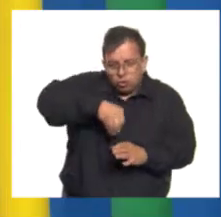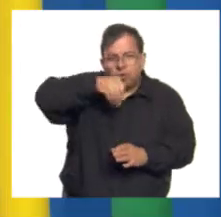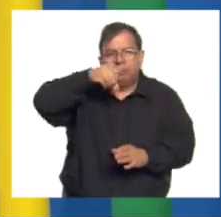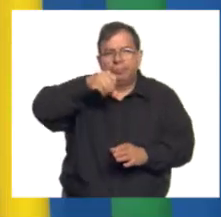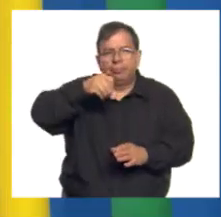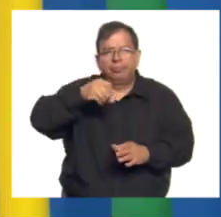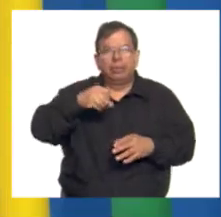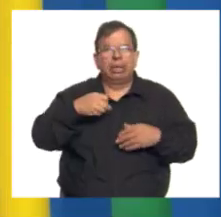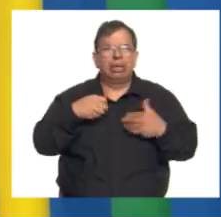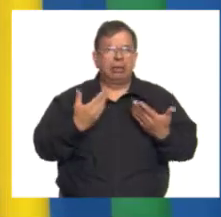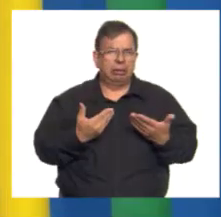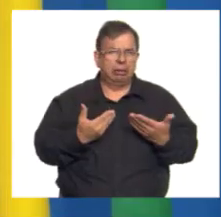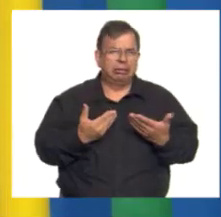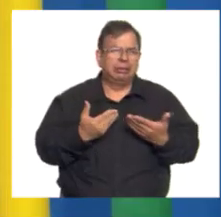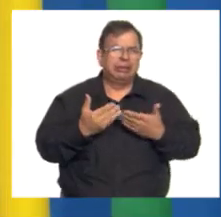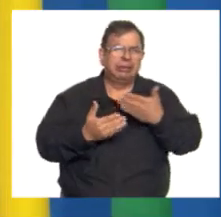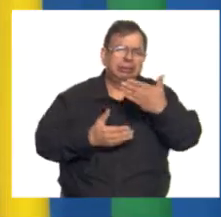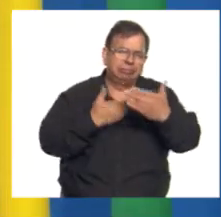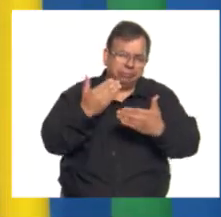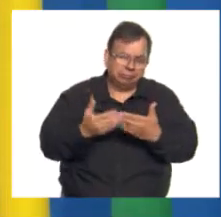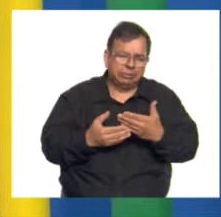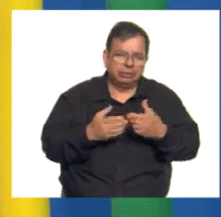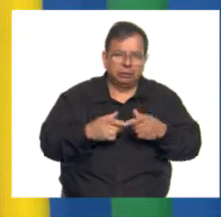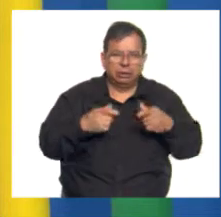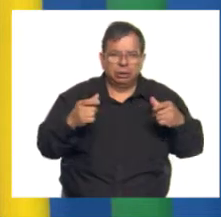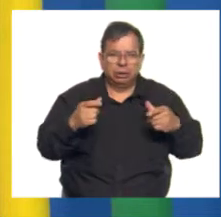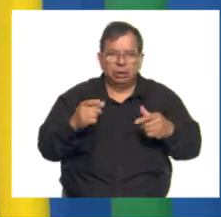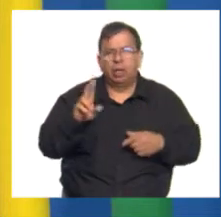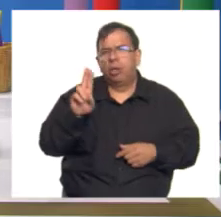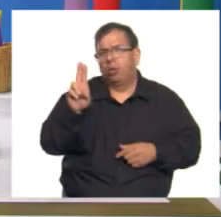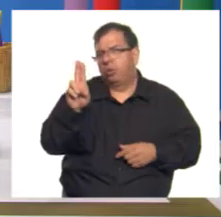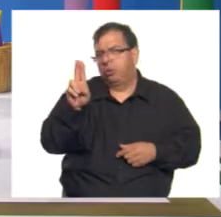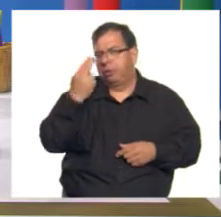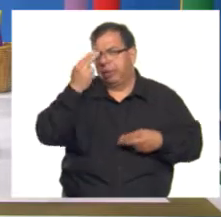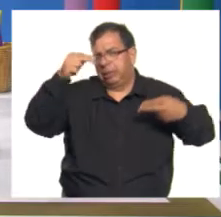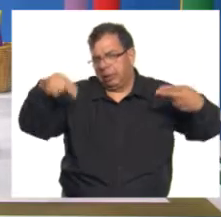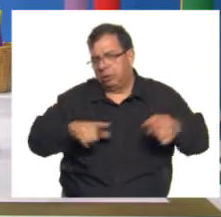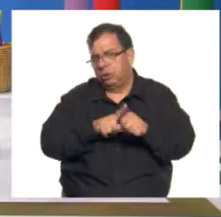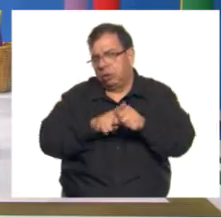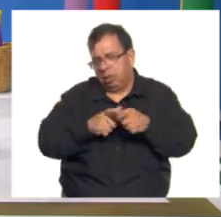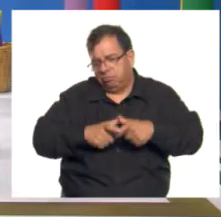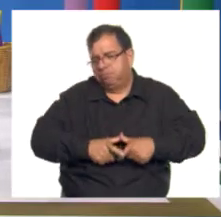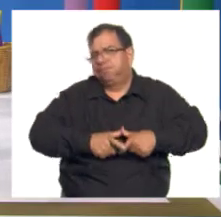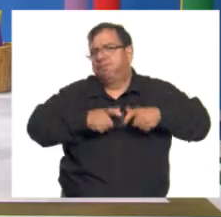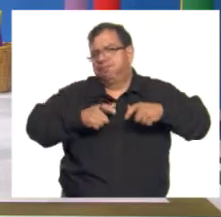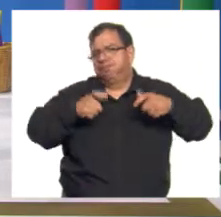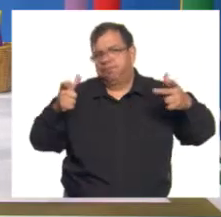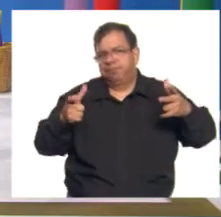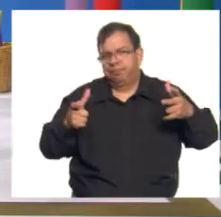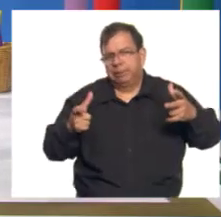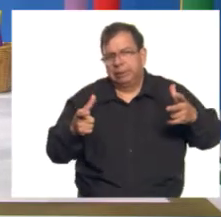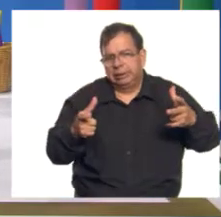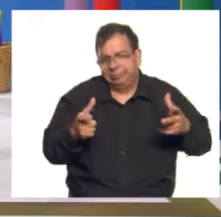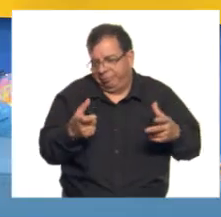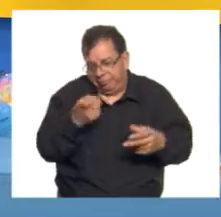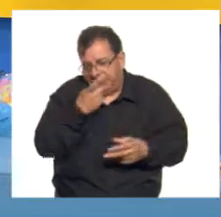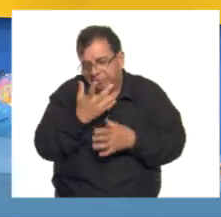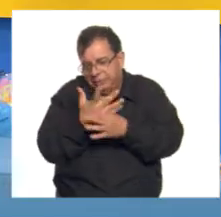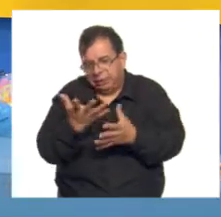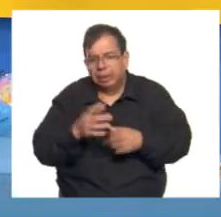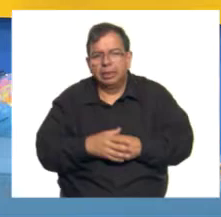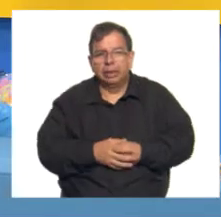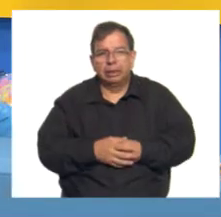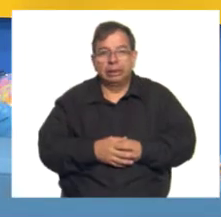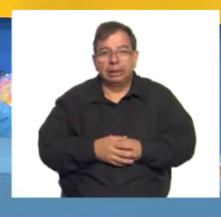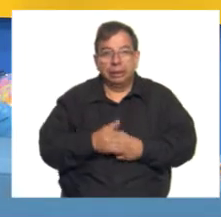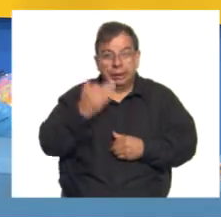pero también siguió creciendo la Universidad Nacional, ¿no? Ah, bueno, por supuesto, no podemos dejar de mencionarla. Pero para